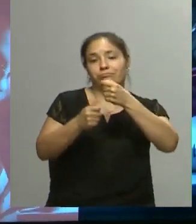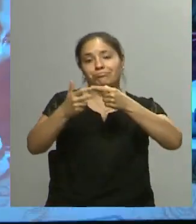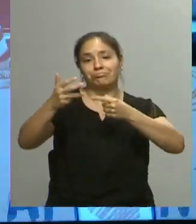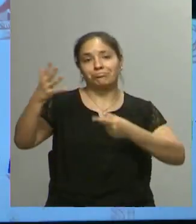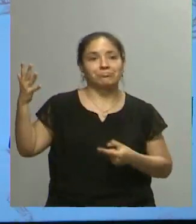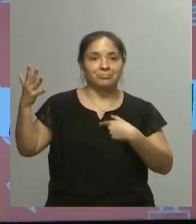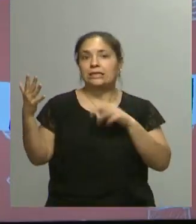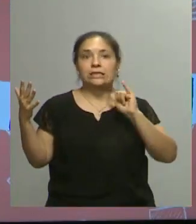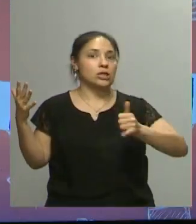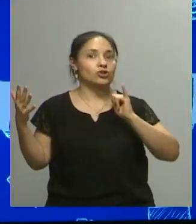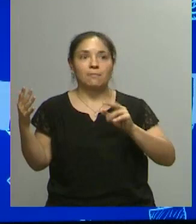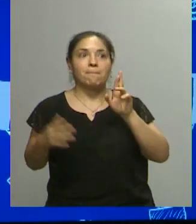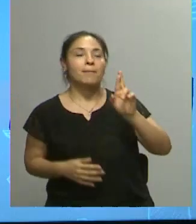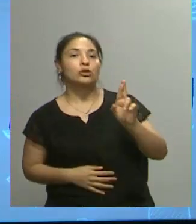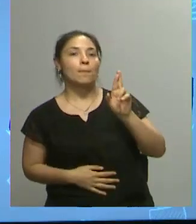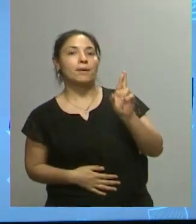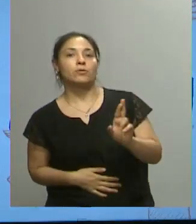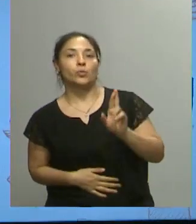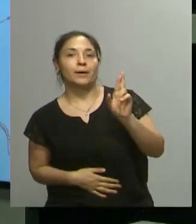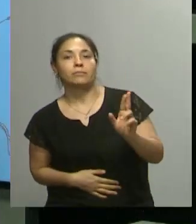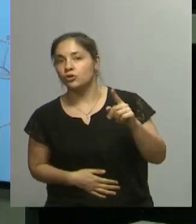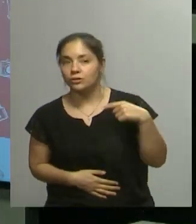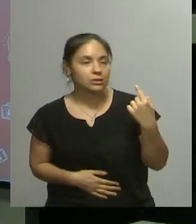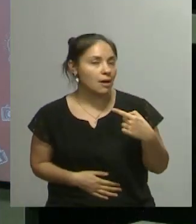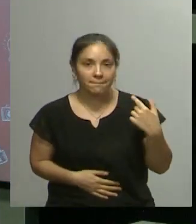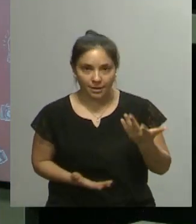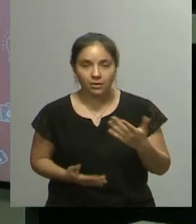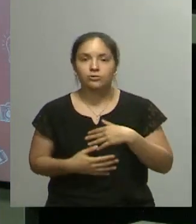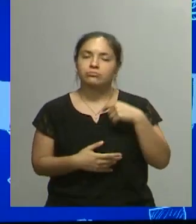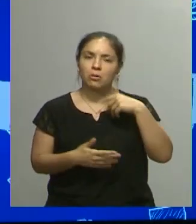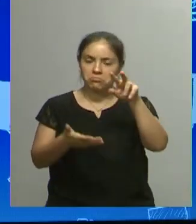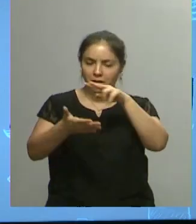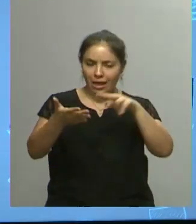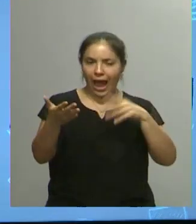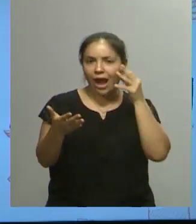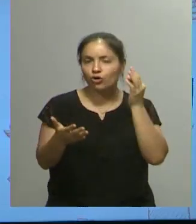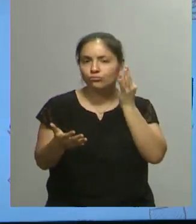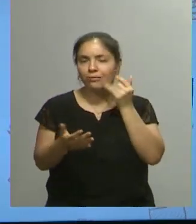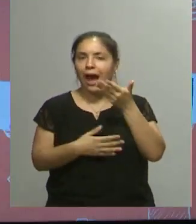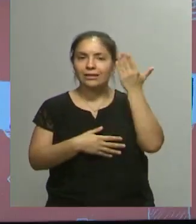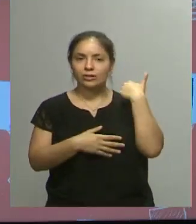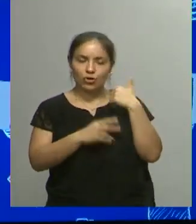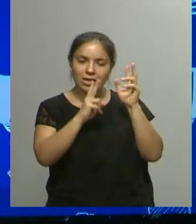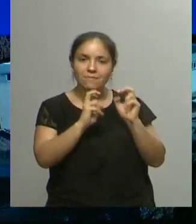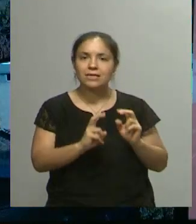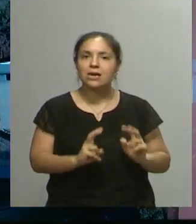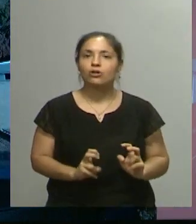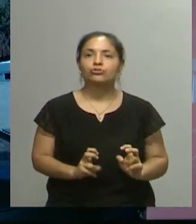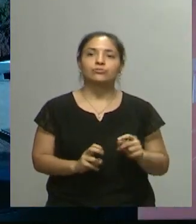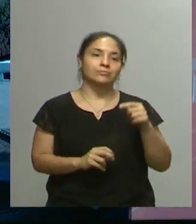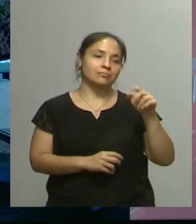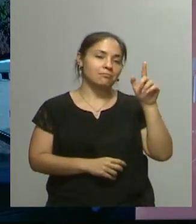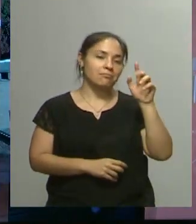¿no? Siempre el permiso, siempre pidiendo permiso. Casi siempre permiso. Incluso yo leí algo que me llamó muchísimo la atención, esta investigación de Human Rights